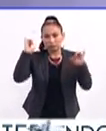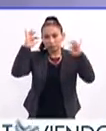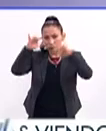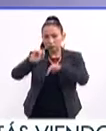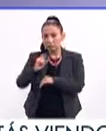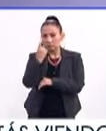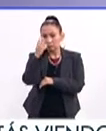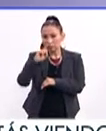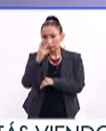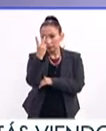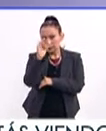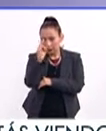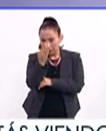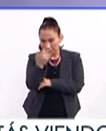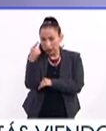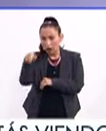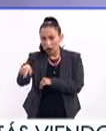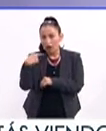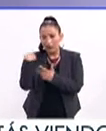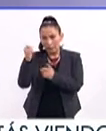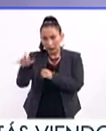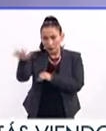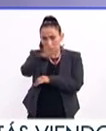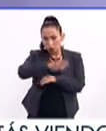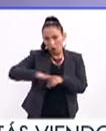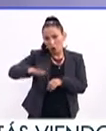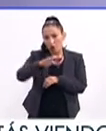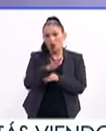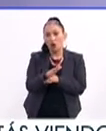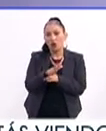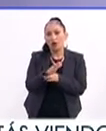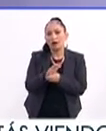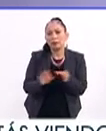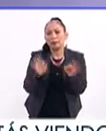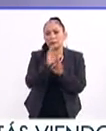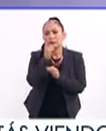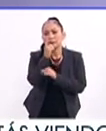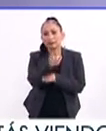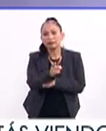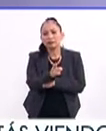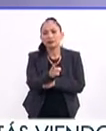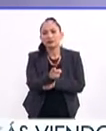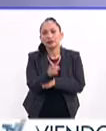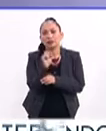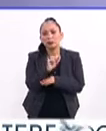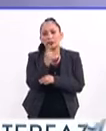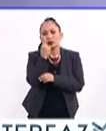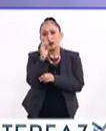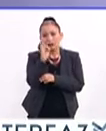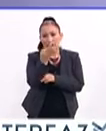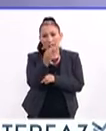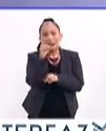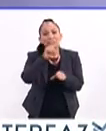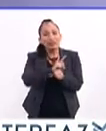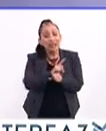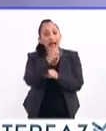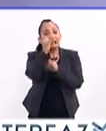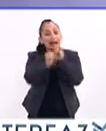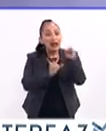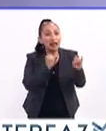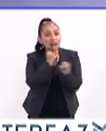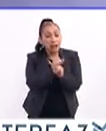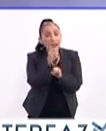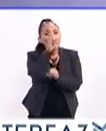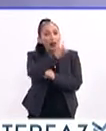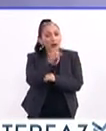Congreso, el 21 y 22 de febrero en el marco, también creo que es importante mencionar, el 21 de febrero es el Día